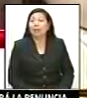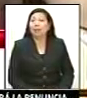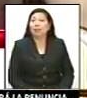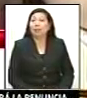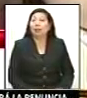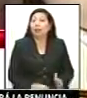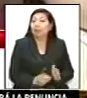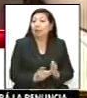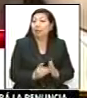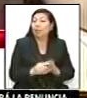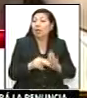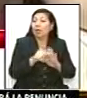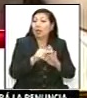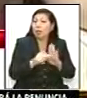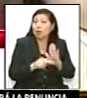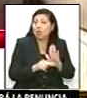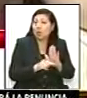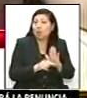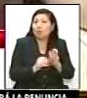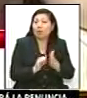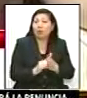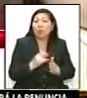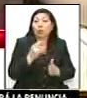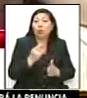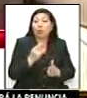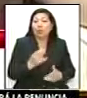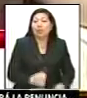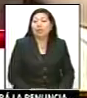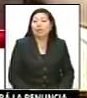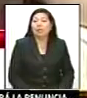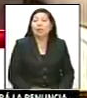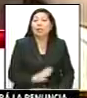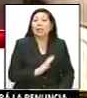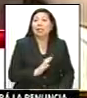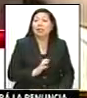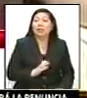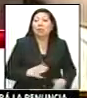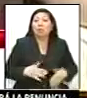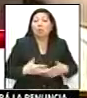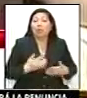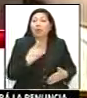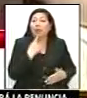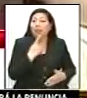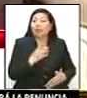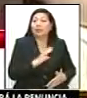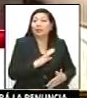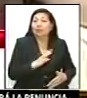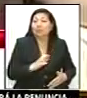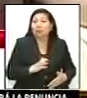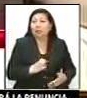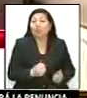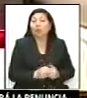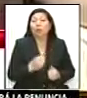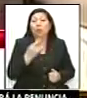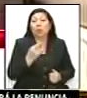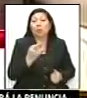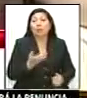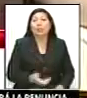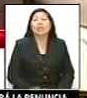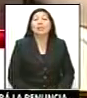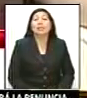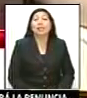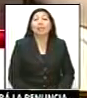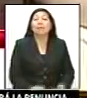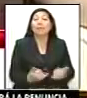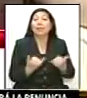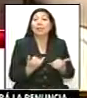se puedan dictar normas de emergencia o el Estado pueda declarar un estado de emergencia.